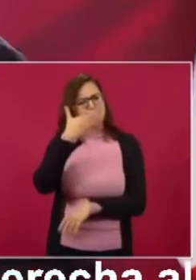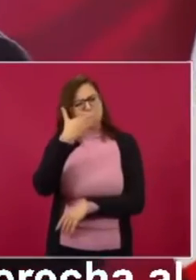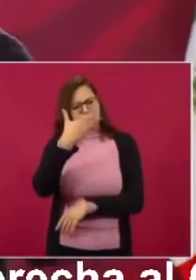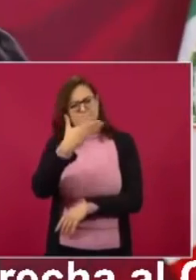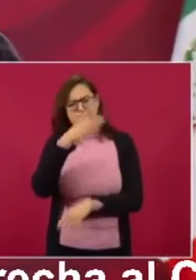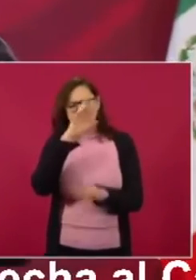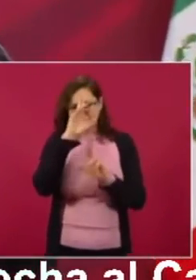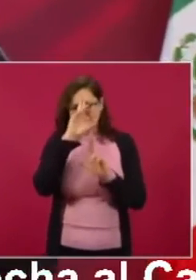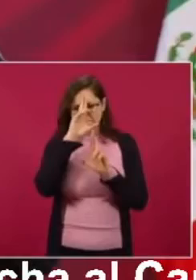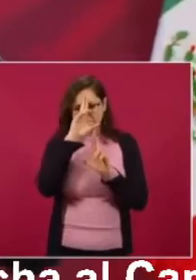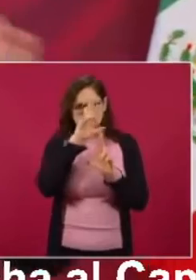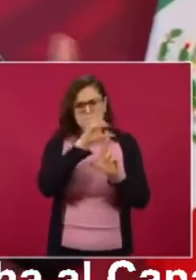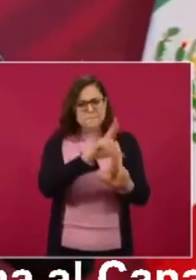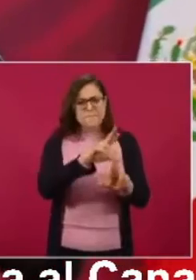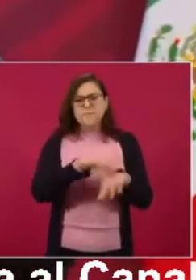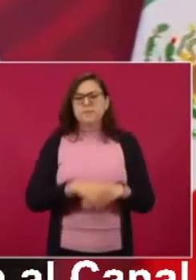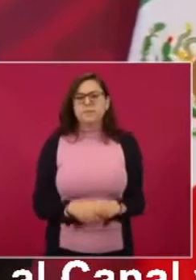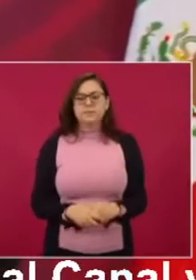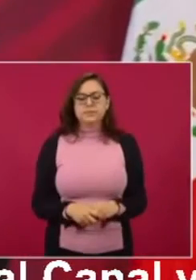y este